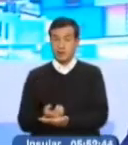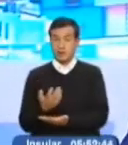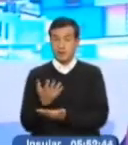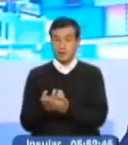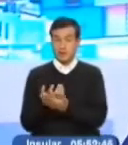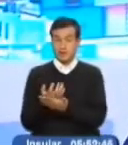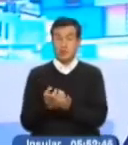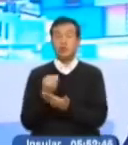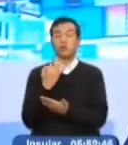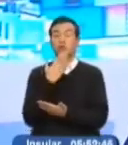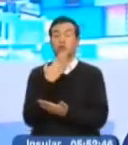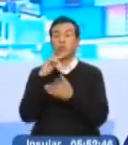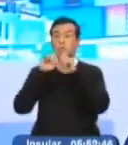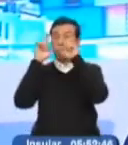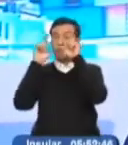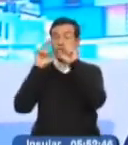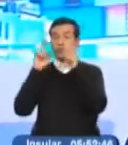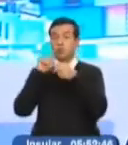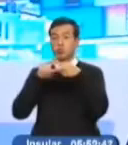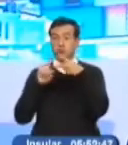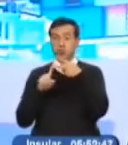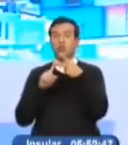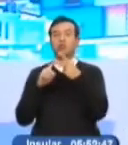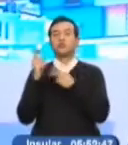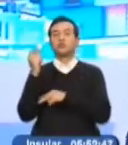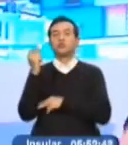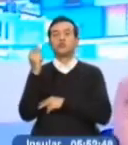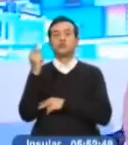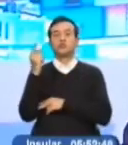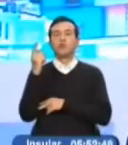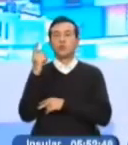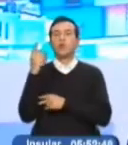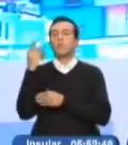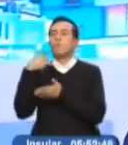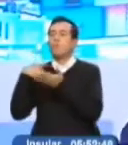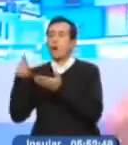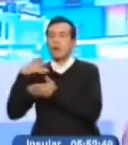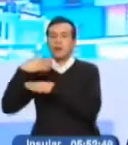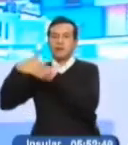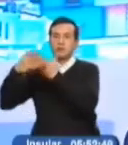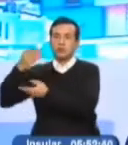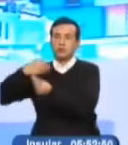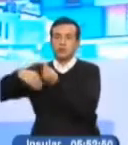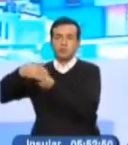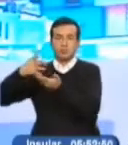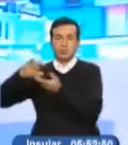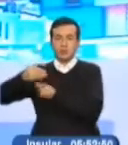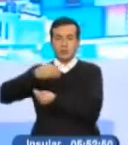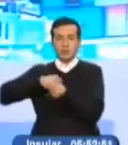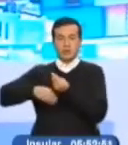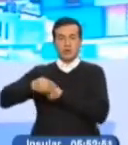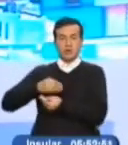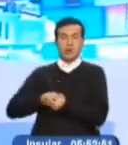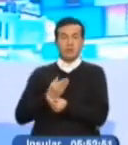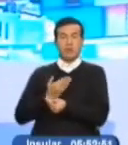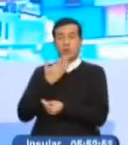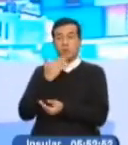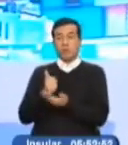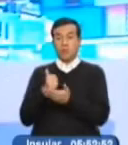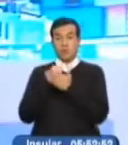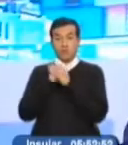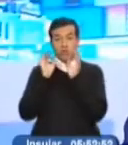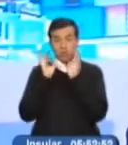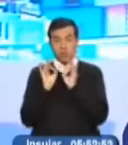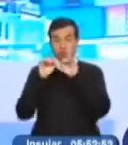empresa, constituyen un crédito fiscal. En este caso, alivia la liquidez, pero también mejora los resultados de la